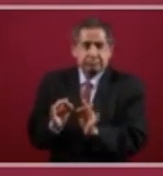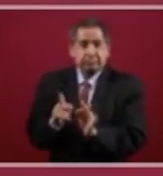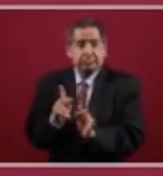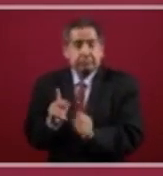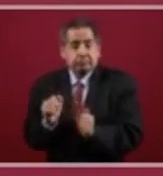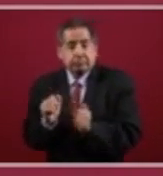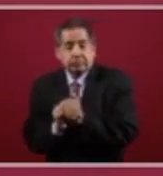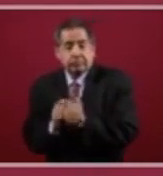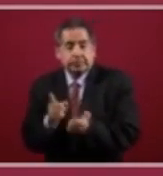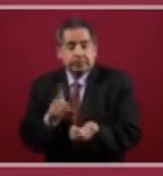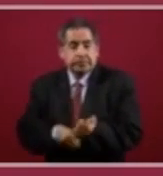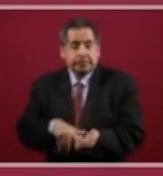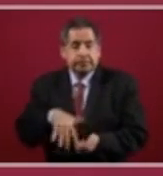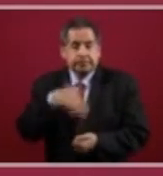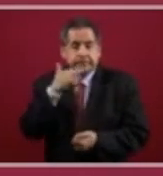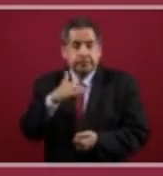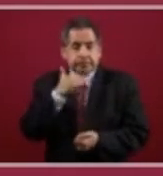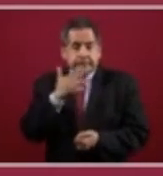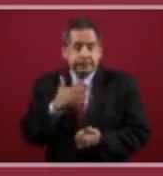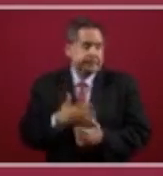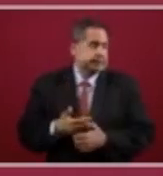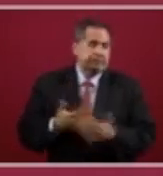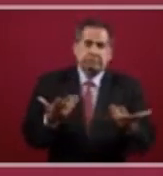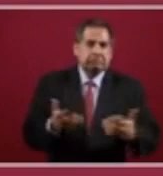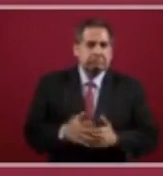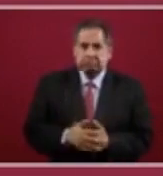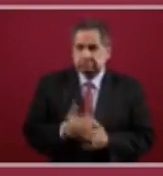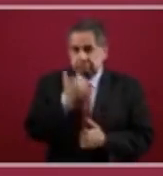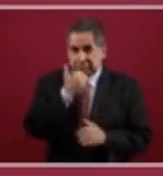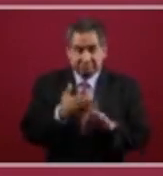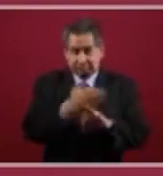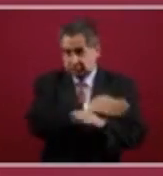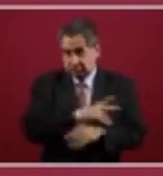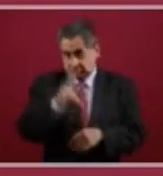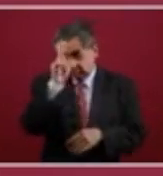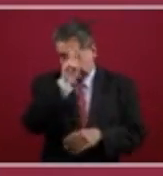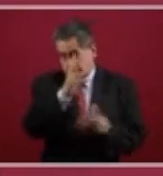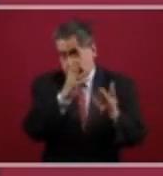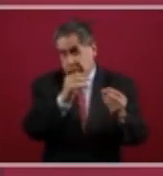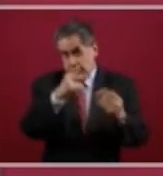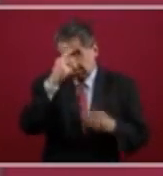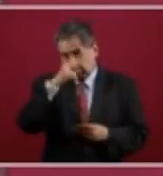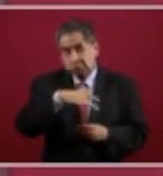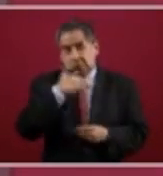pero con la corrupción que imperaba en México,